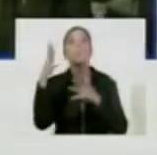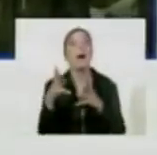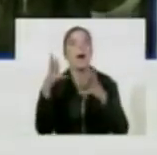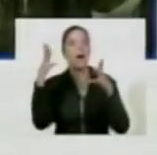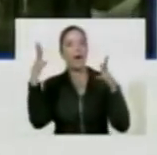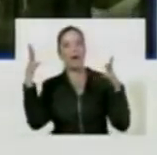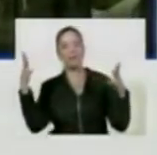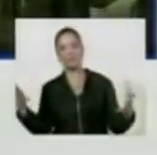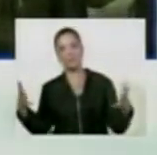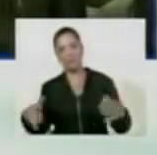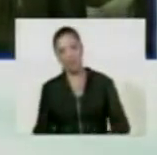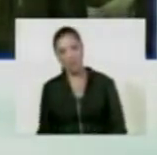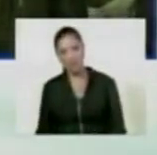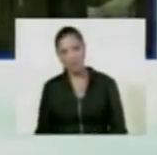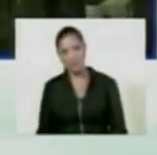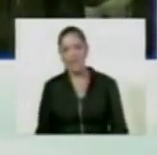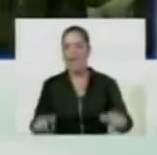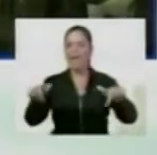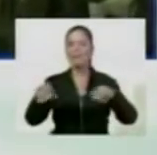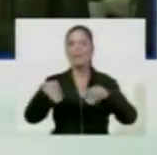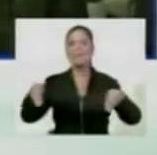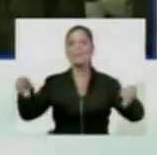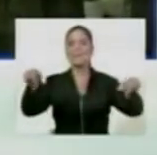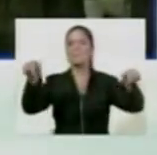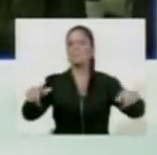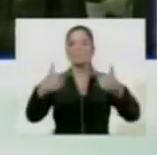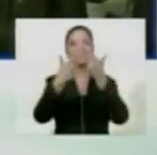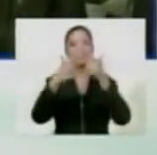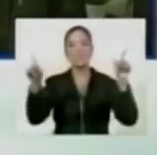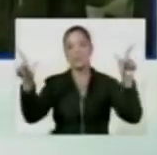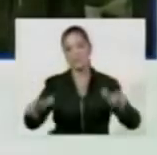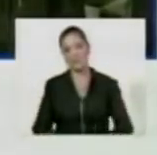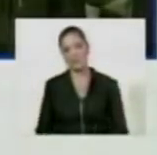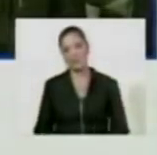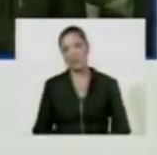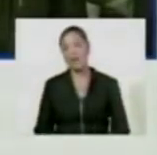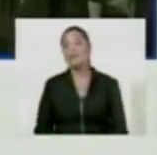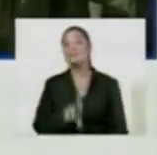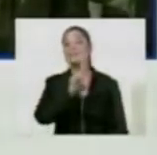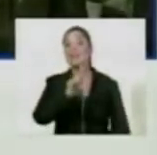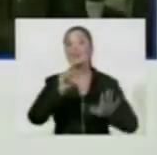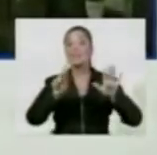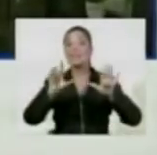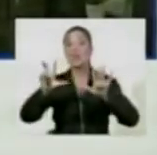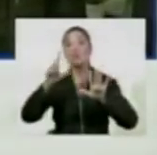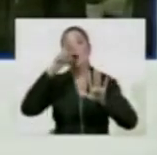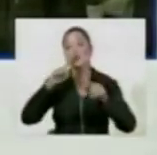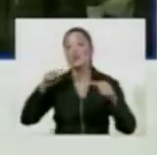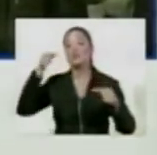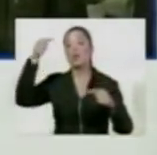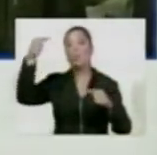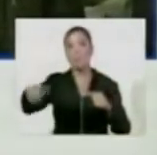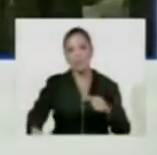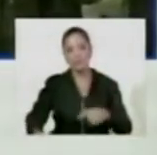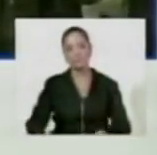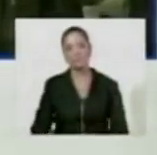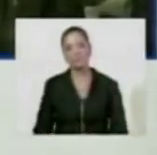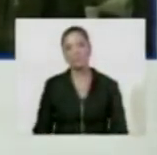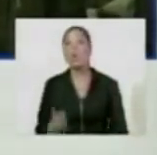fundar estas tierras en libertad. Y 168 años después, un